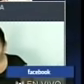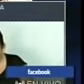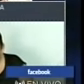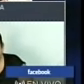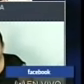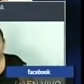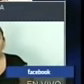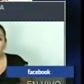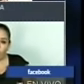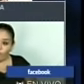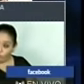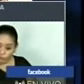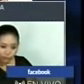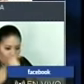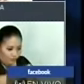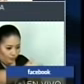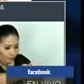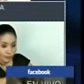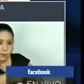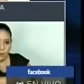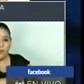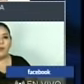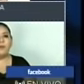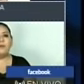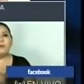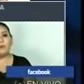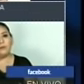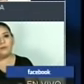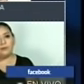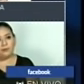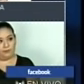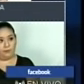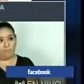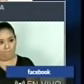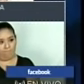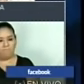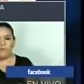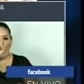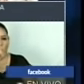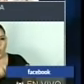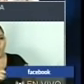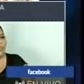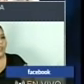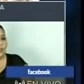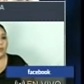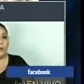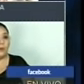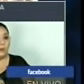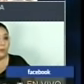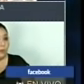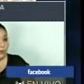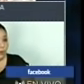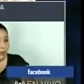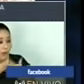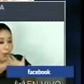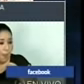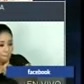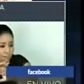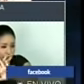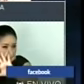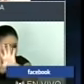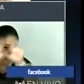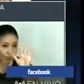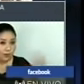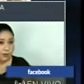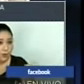a las personas que violen la cuarentena. Tatiana, entonces podríamos esperar que se dé un madrugón, ¿va a continuar en